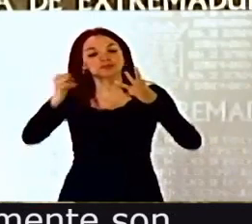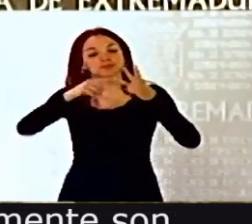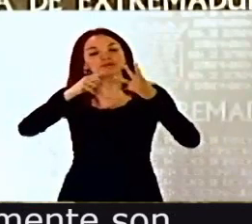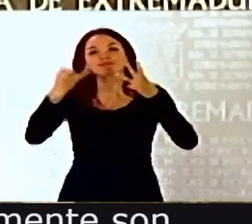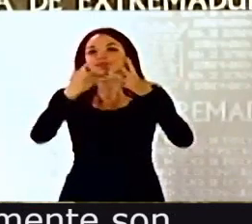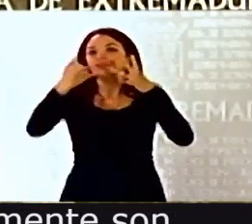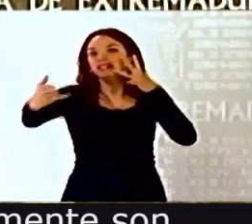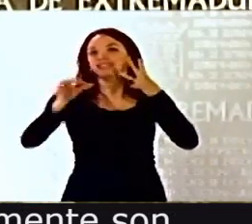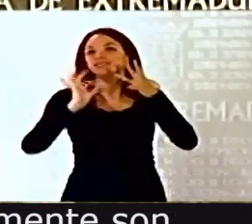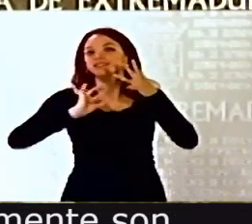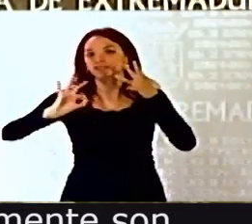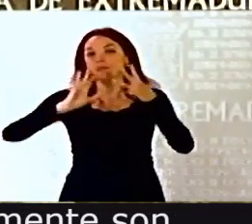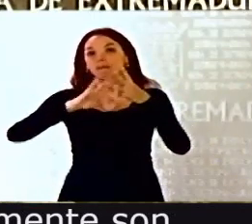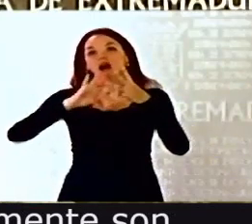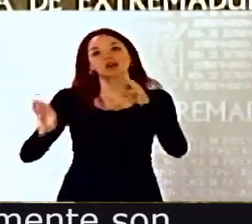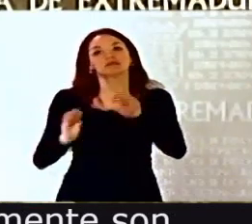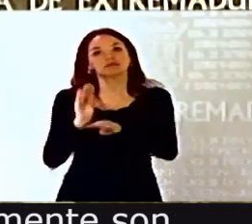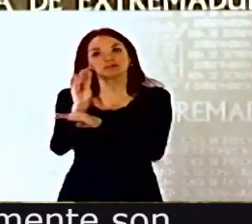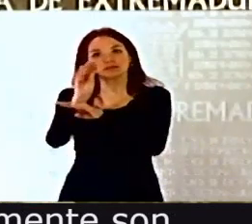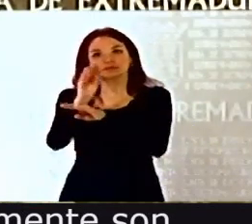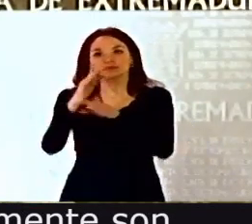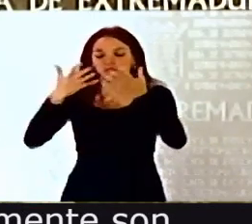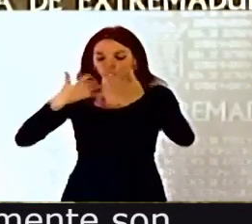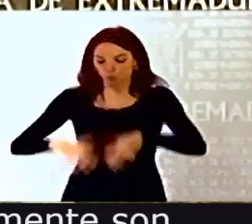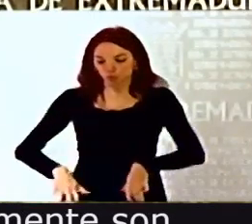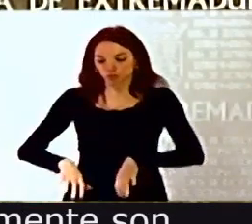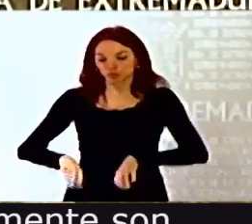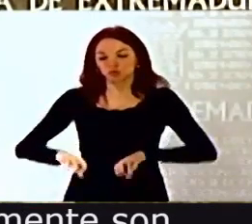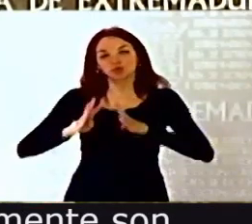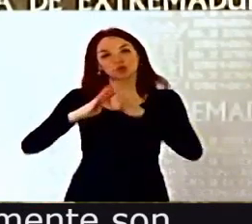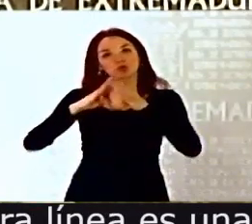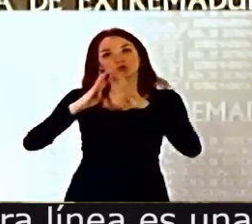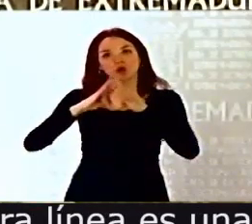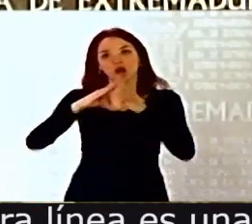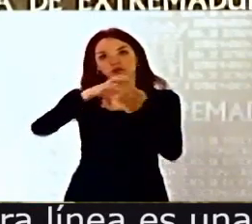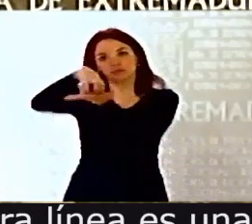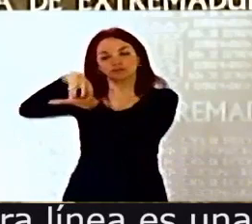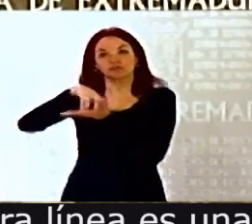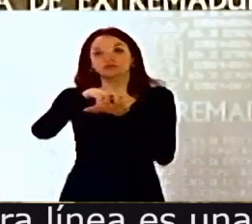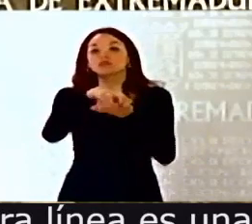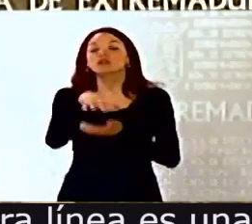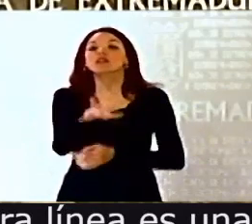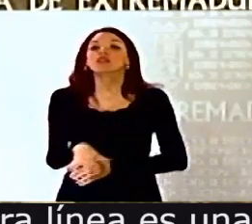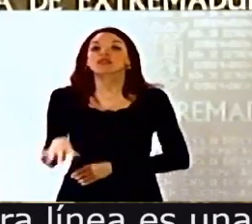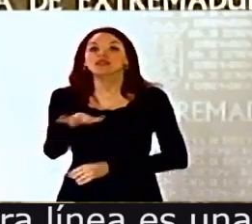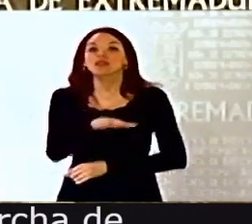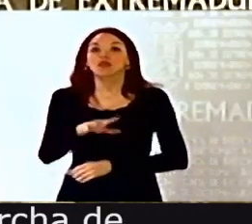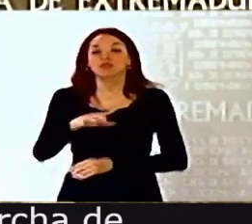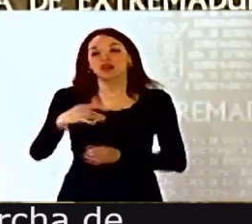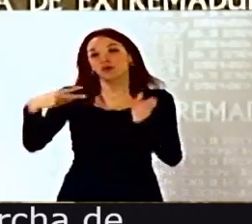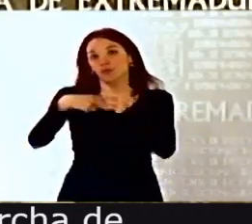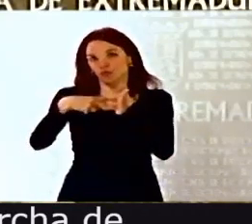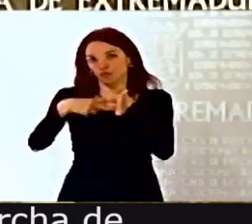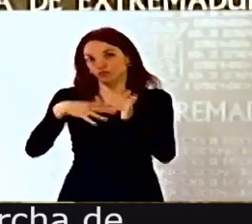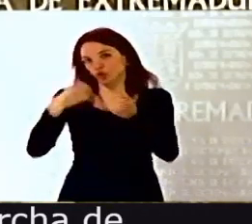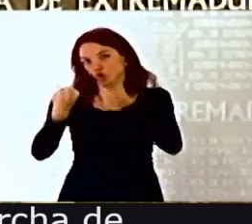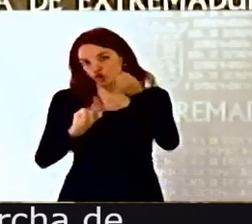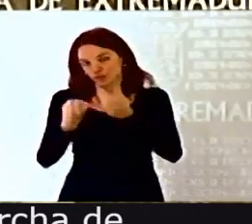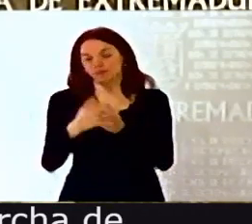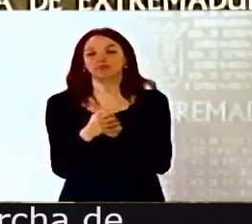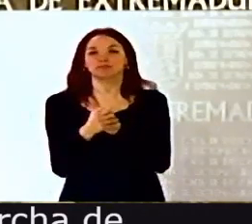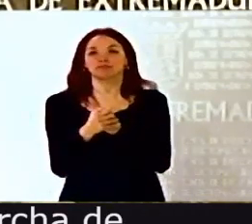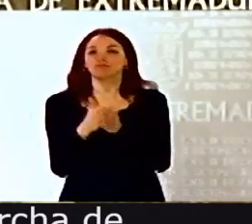línea específica para subvencionar la puesta en marcha de infraestructuras de puntos de recarga. Estamos haciendo un